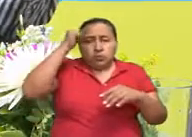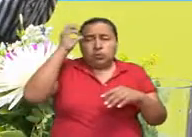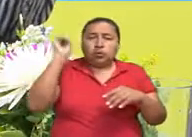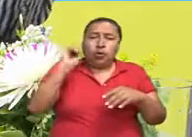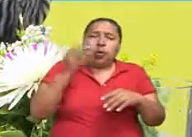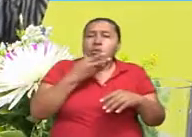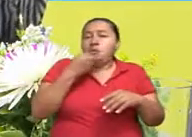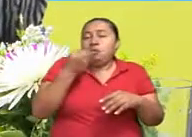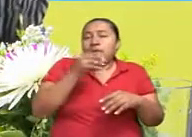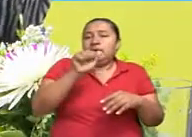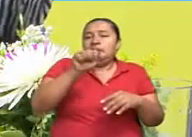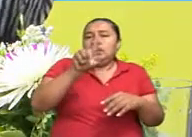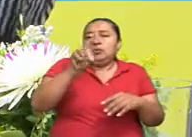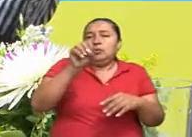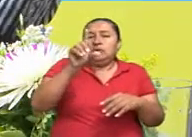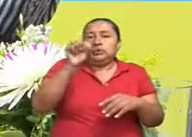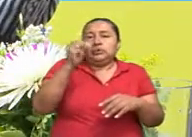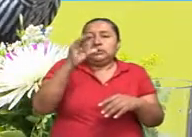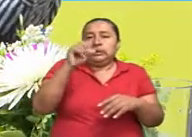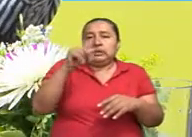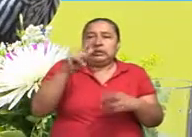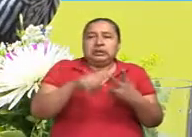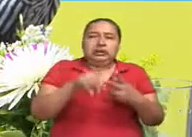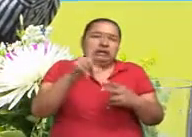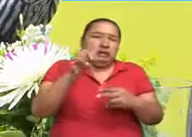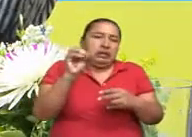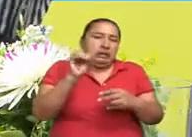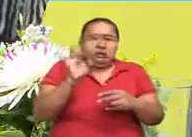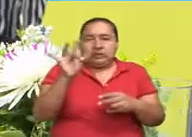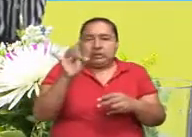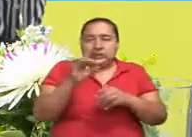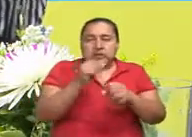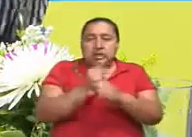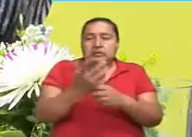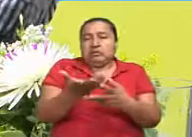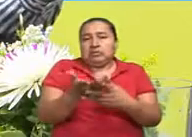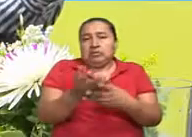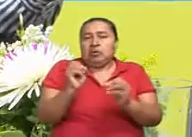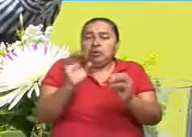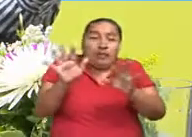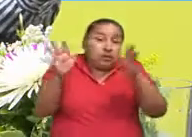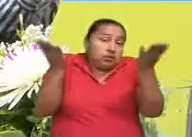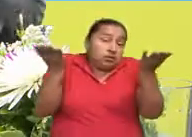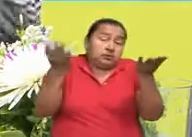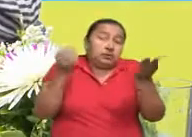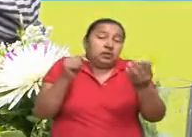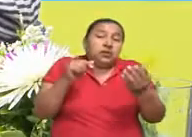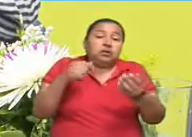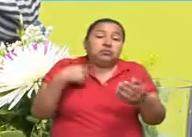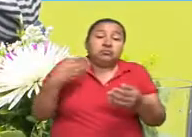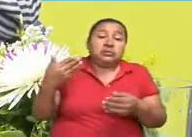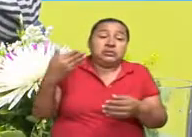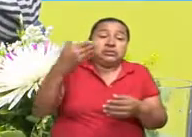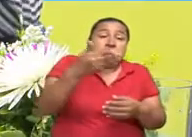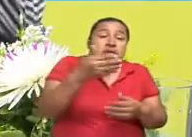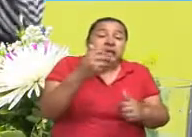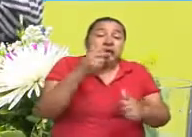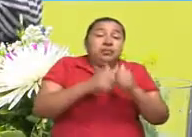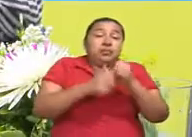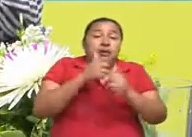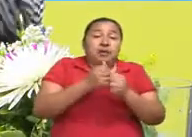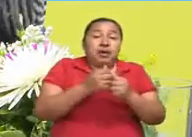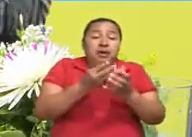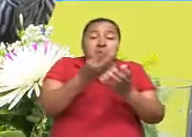niños, que ya, por ejemplo, tienen 10, 15 años, hasta más edad, de que lleguen con este